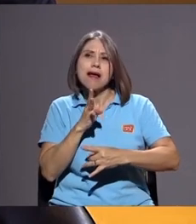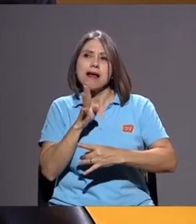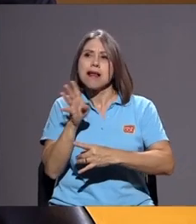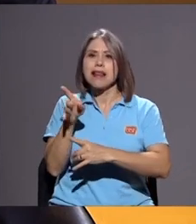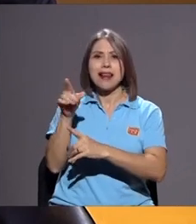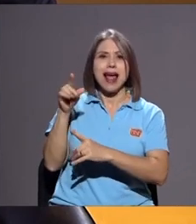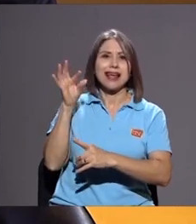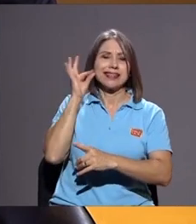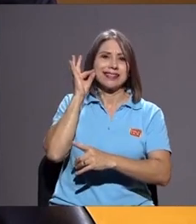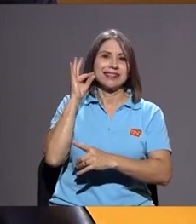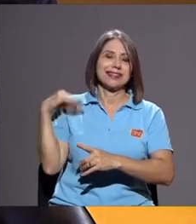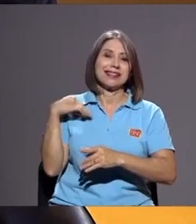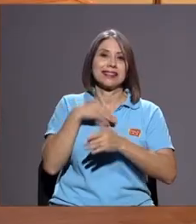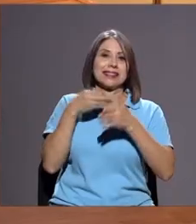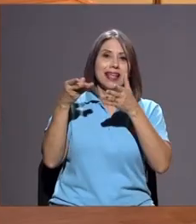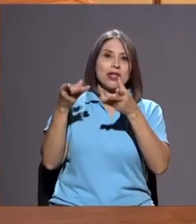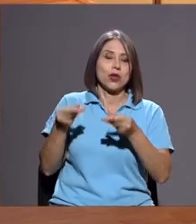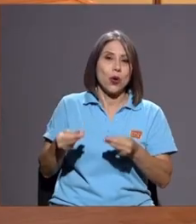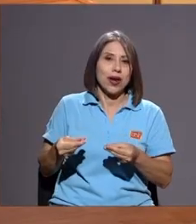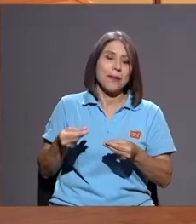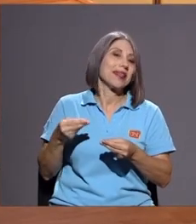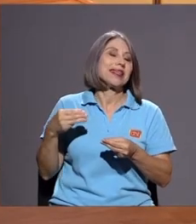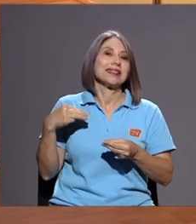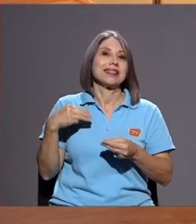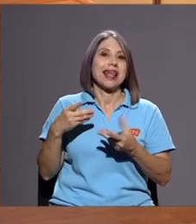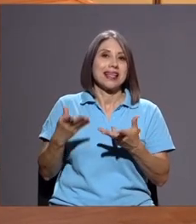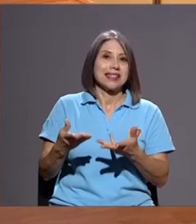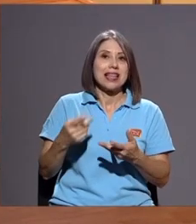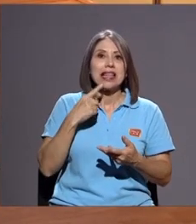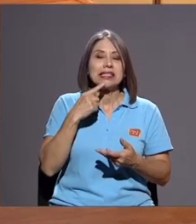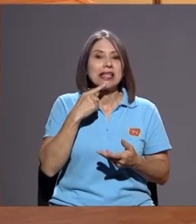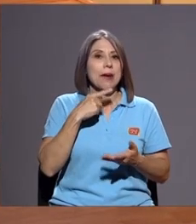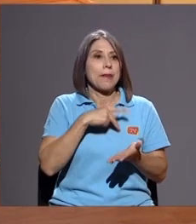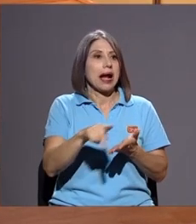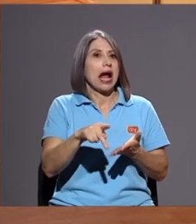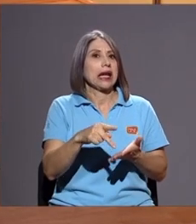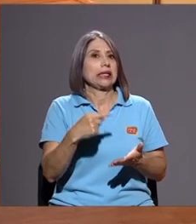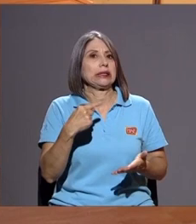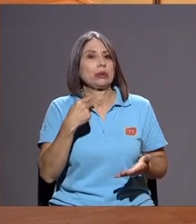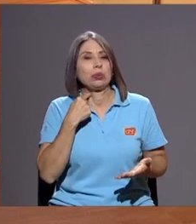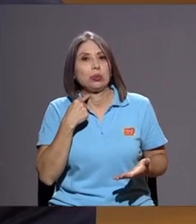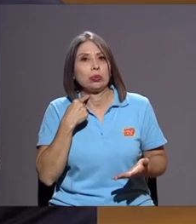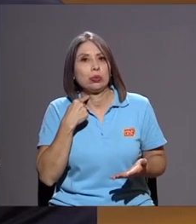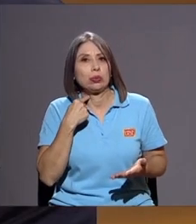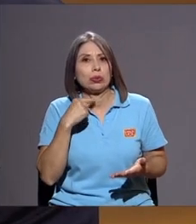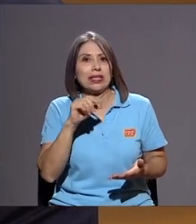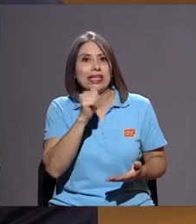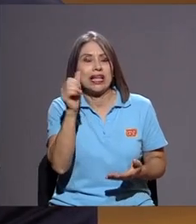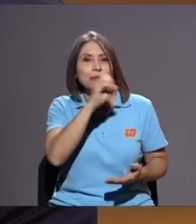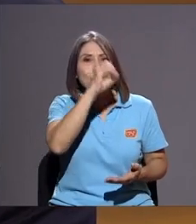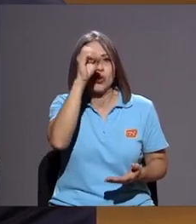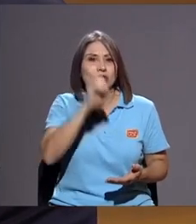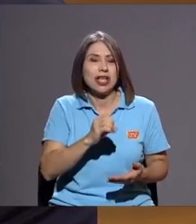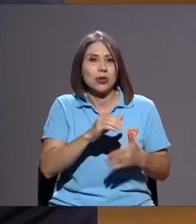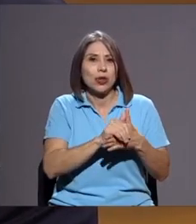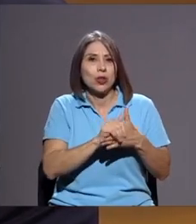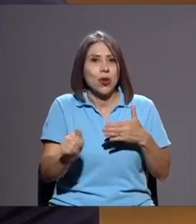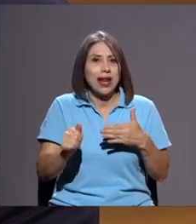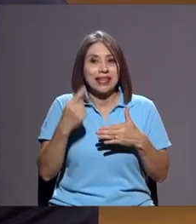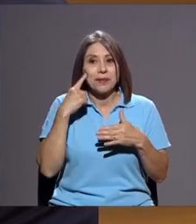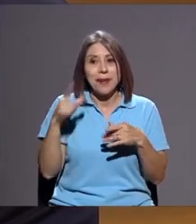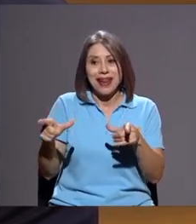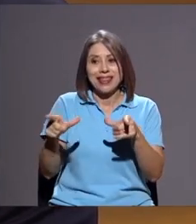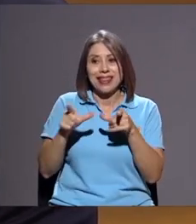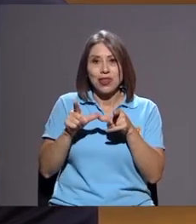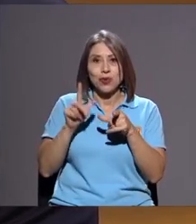hacienda obscenas pagar tasa de interés del 10 por ciento en dólares para títulos a tres años plazo